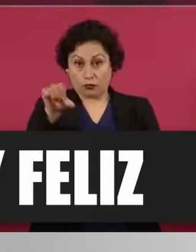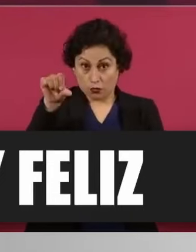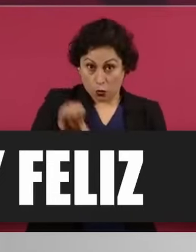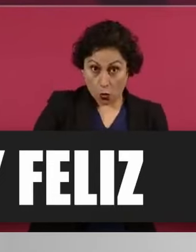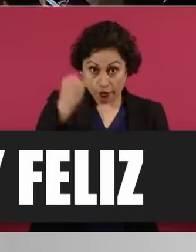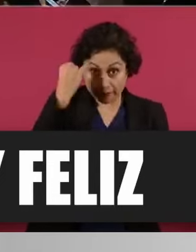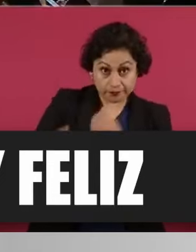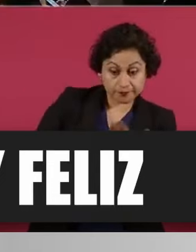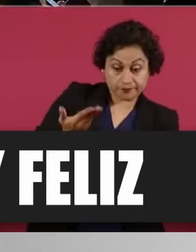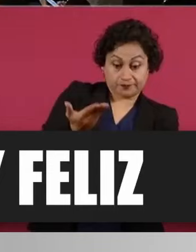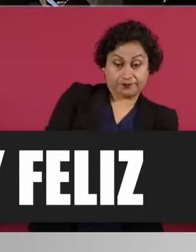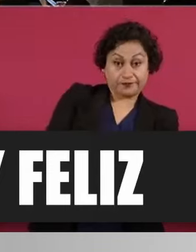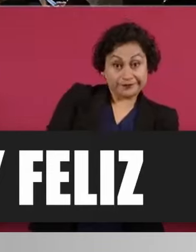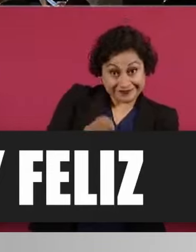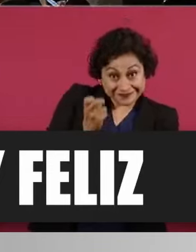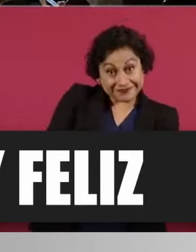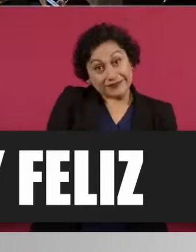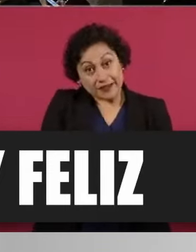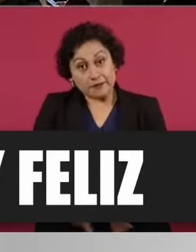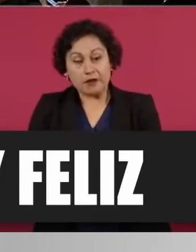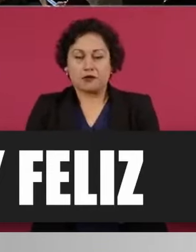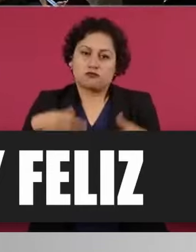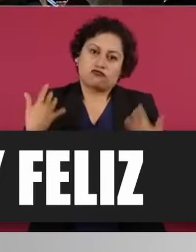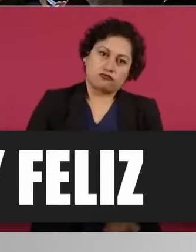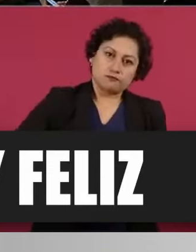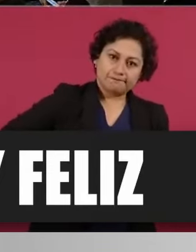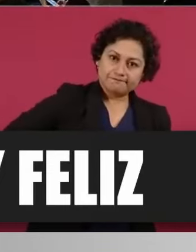Nosotros, pues, no vamos a poder iniciarlo,